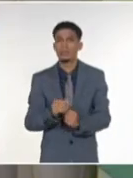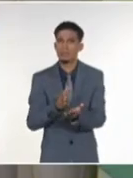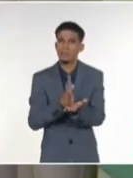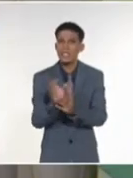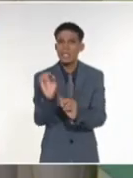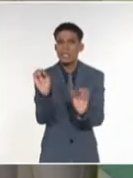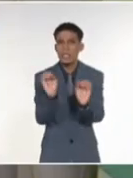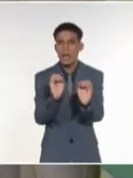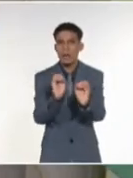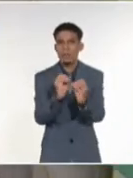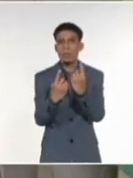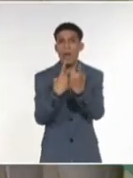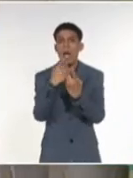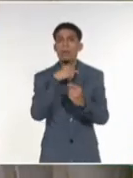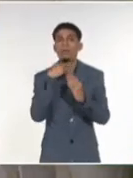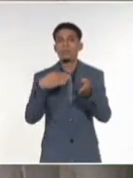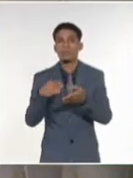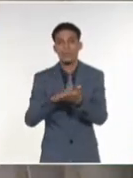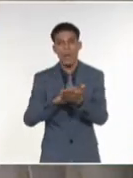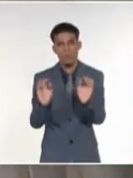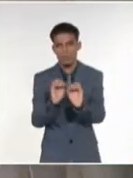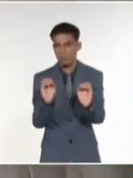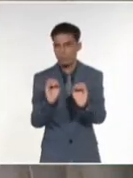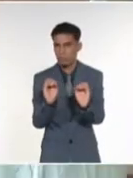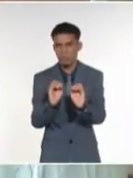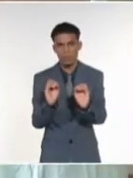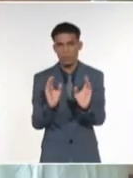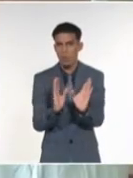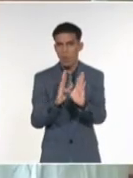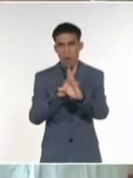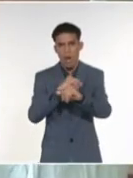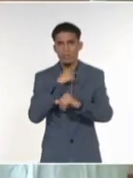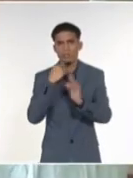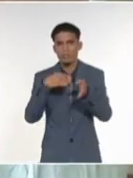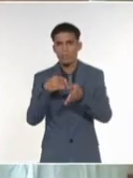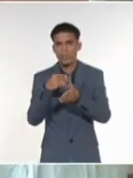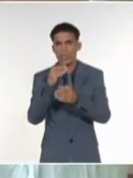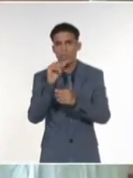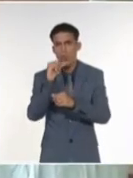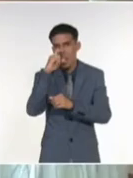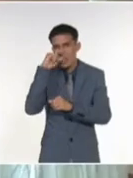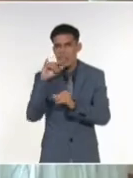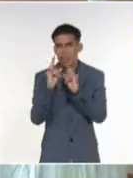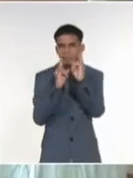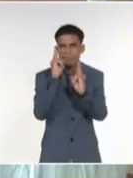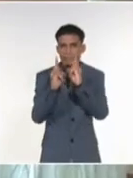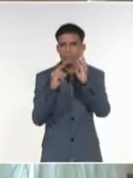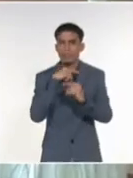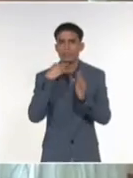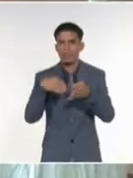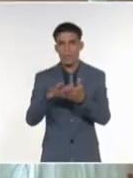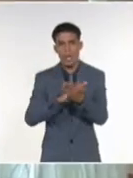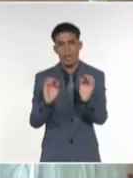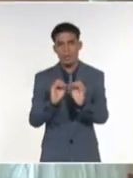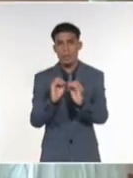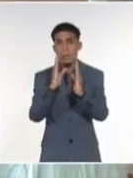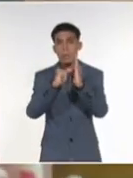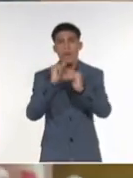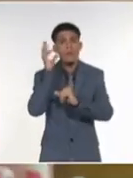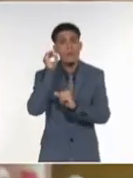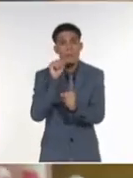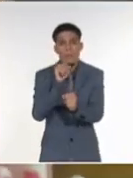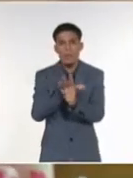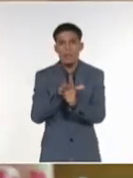en la provincia, tanto la muerte materna directa como indirecta. Nosotros empezamos a partir del mes de febrero una